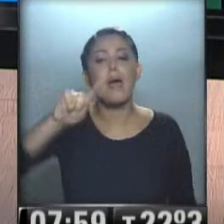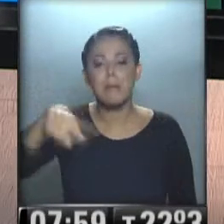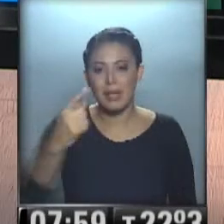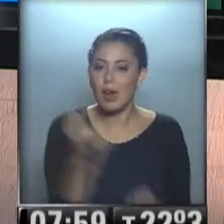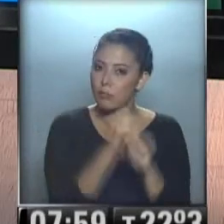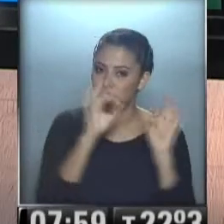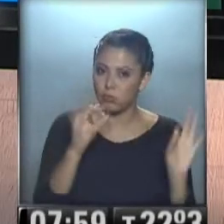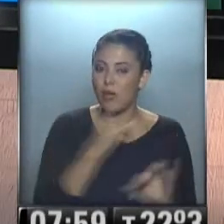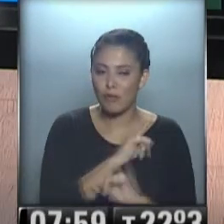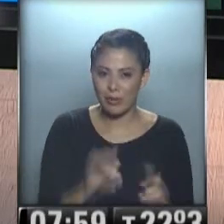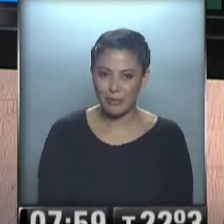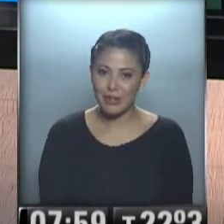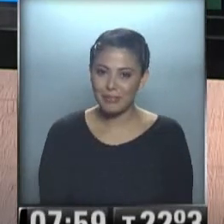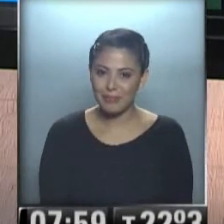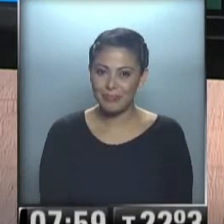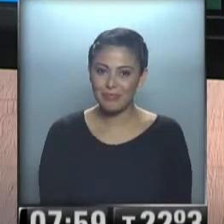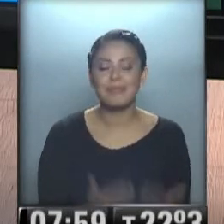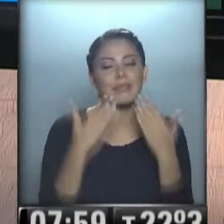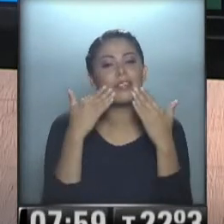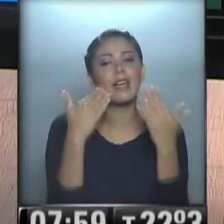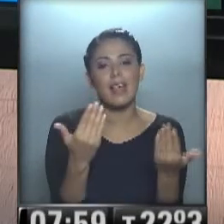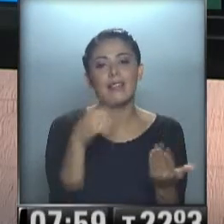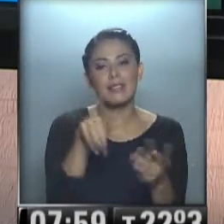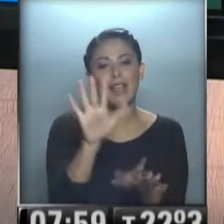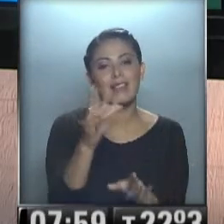lo confirmamos. Gracias por su